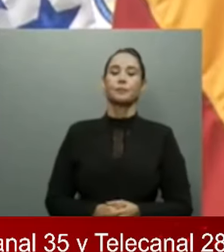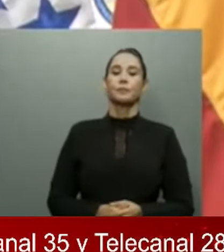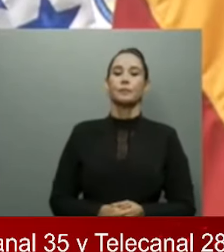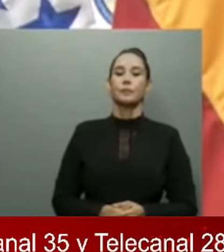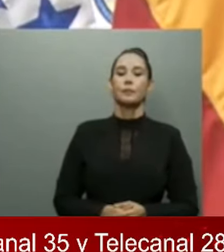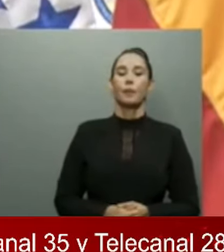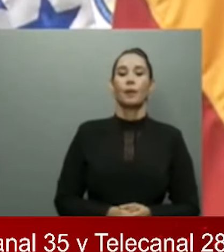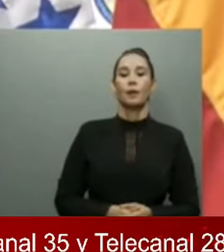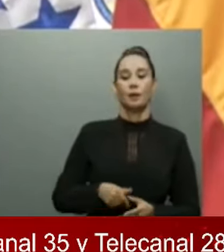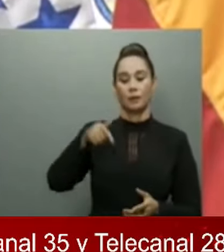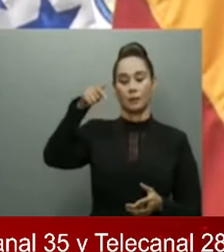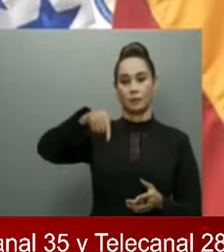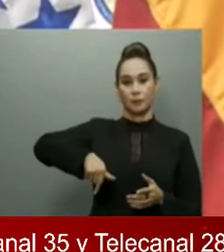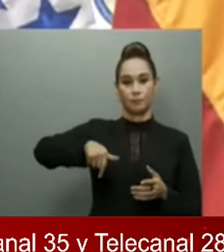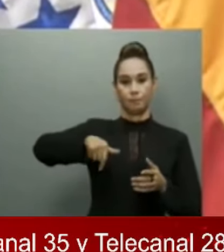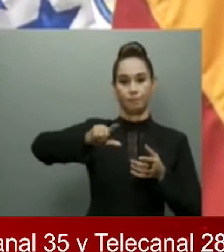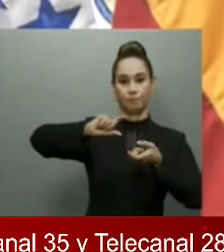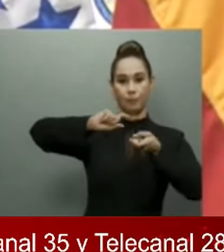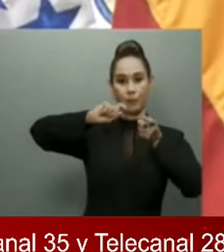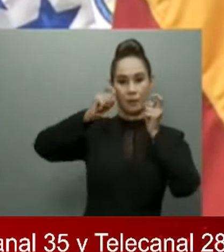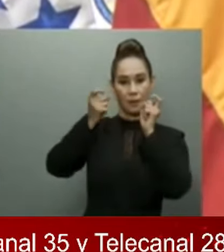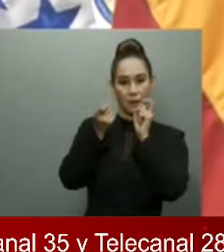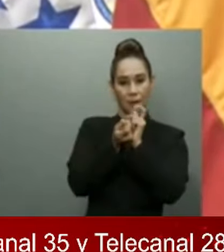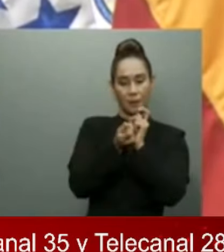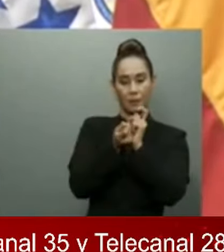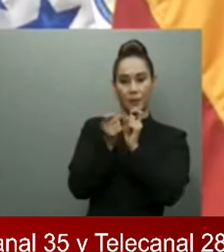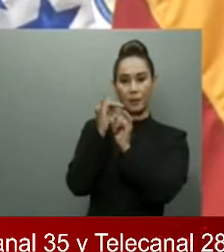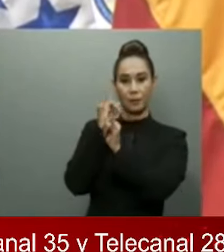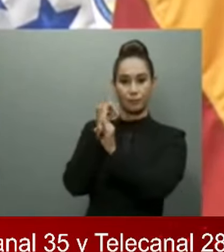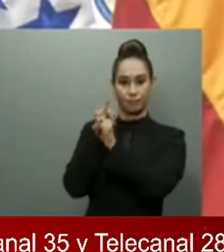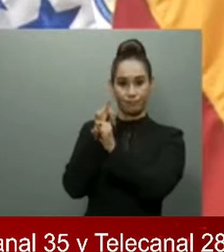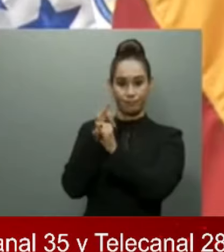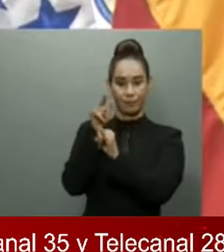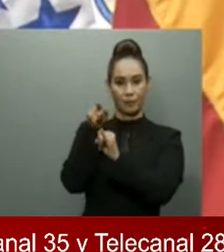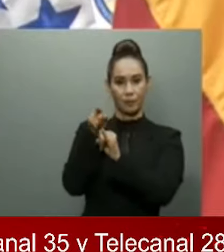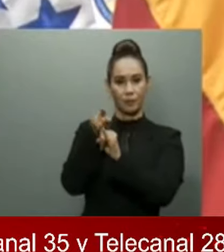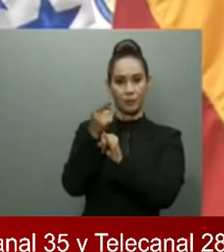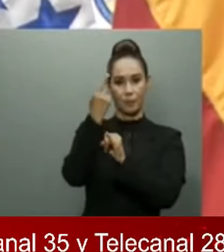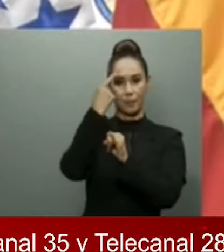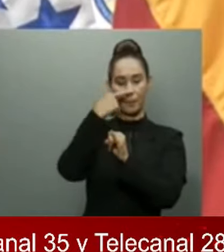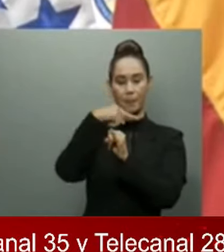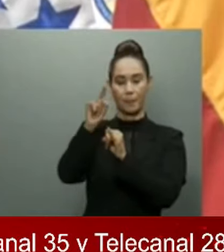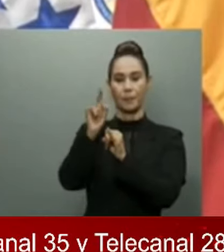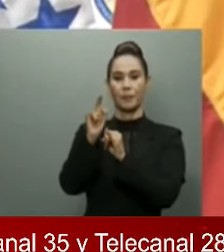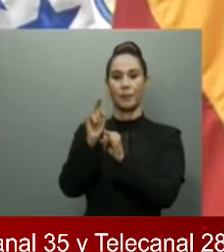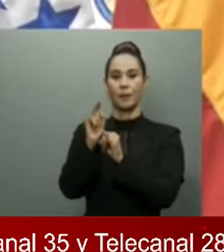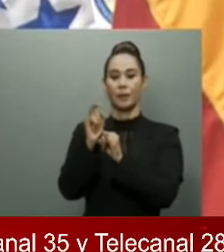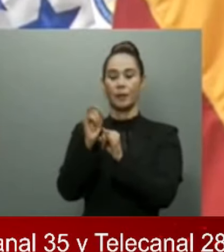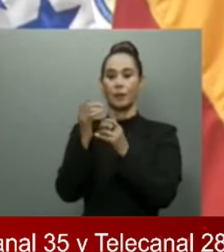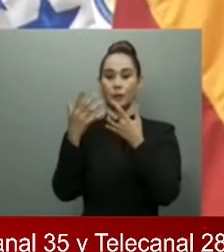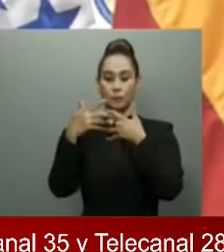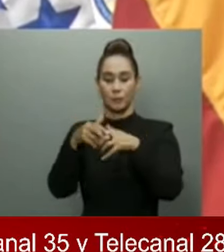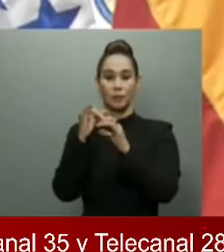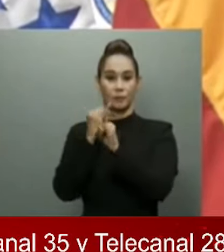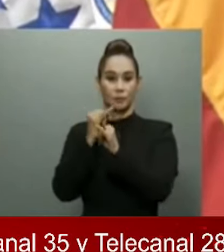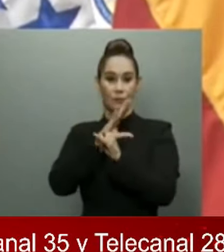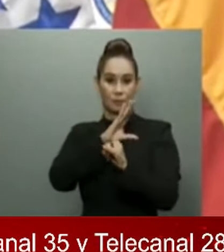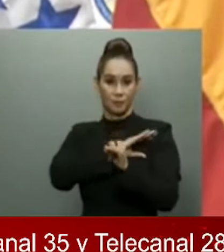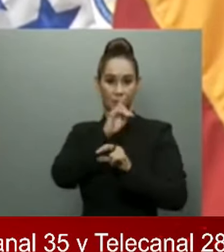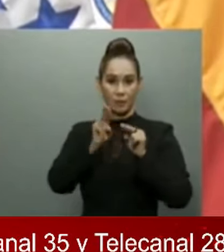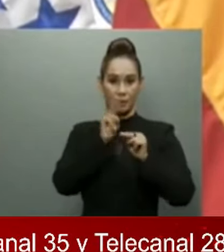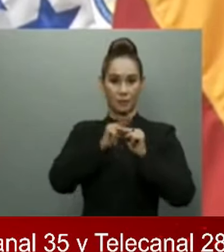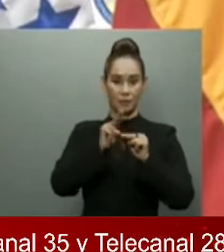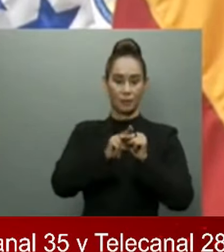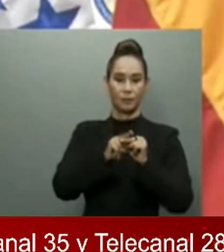Justamente el Centro de Transformación en nuestra institución para consolidar la institucionalidad de la Policía Nacional